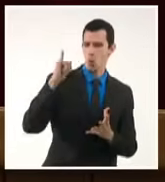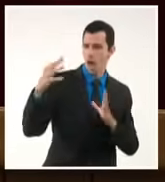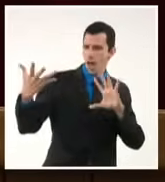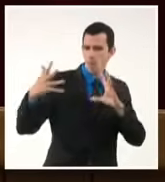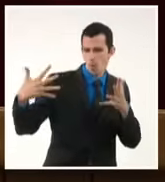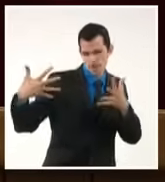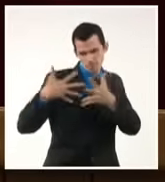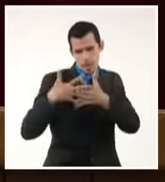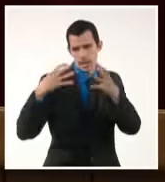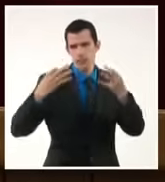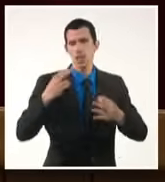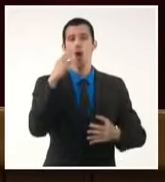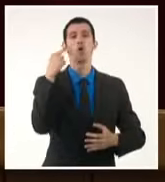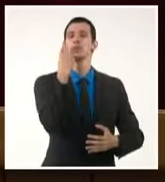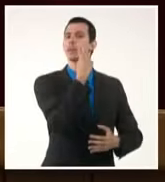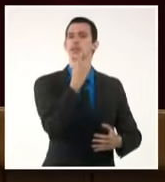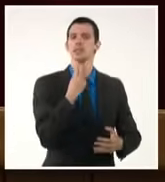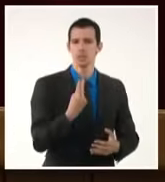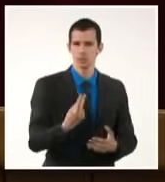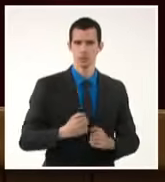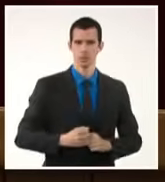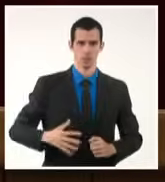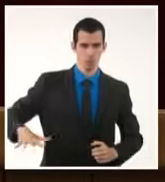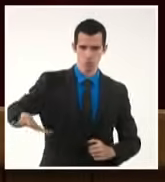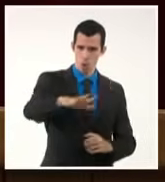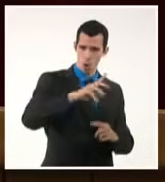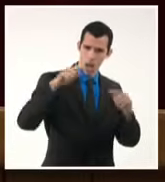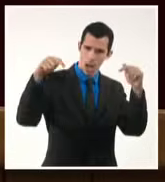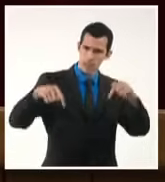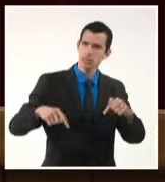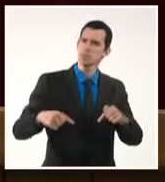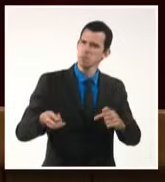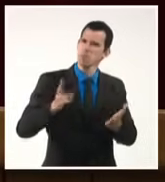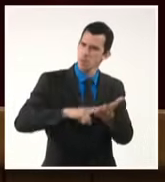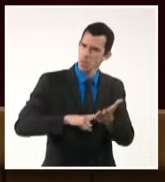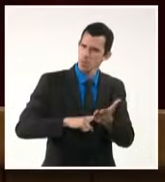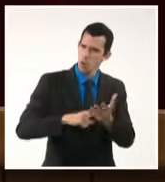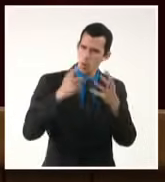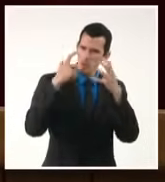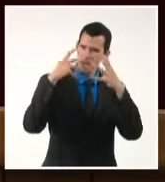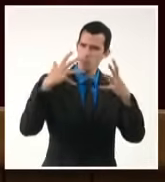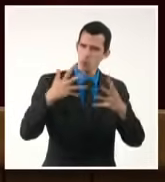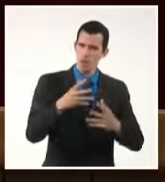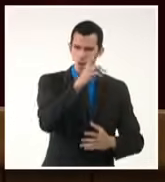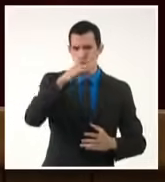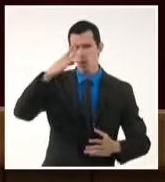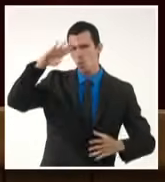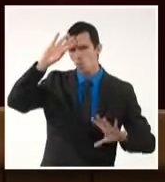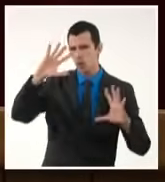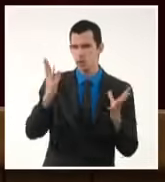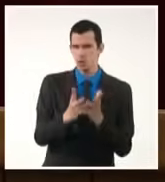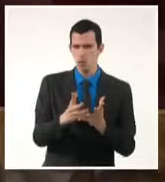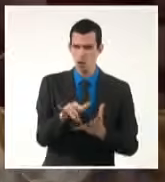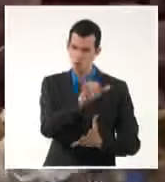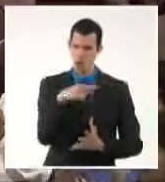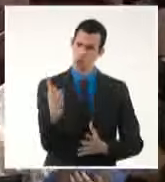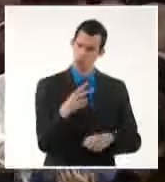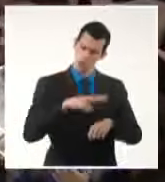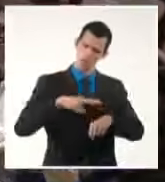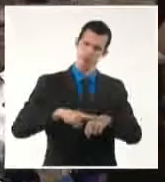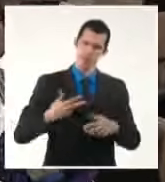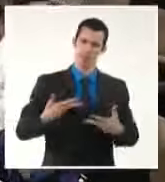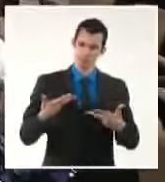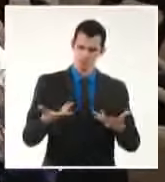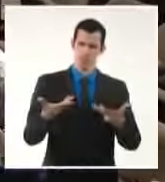estamos en esta sala para hacer valer la voluntad del pueblo heroico, digno y rebelde, que nos honra representar.